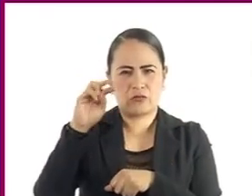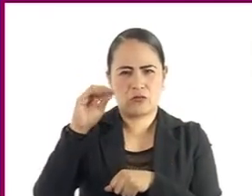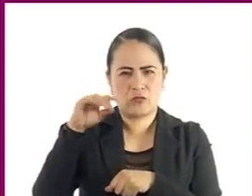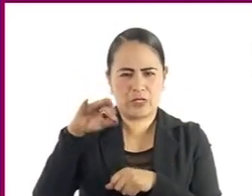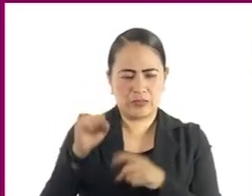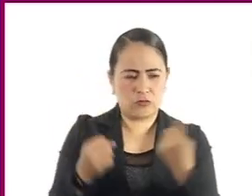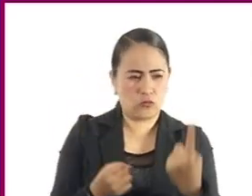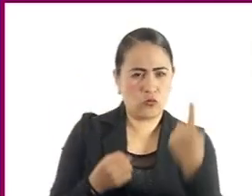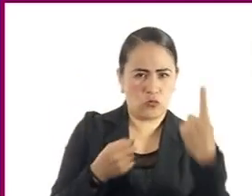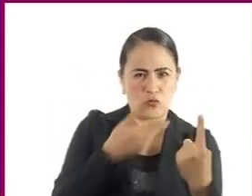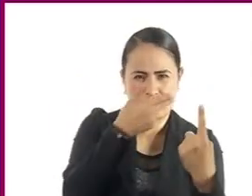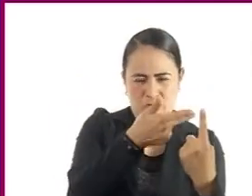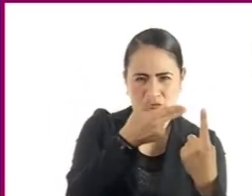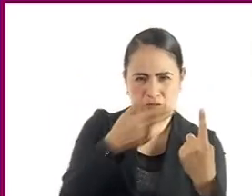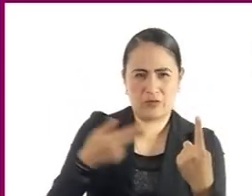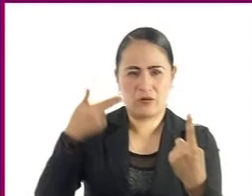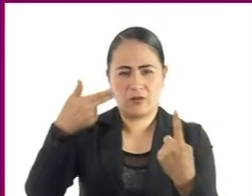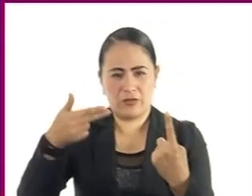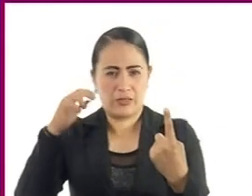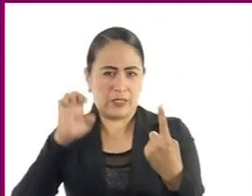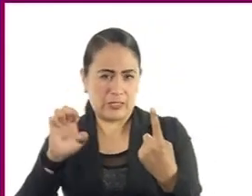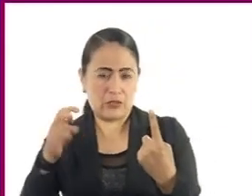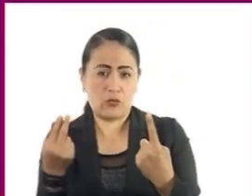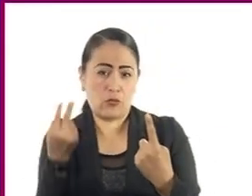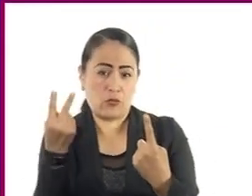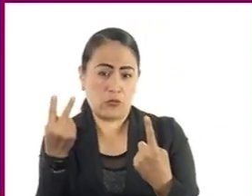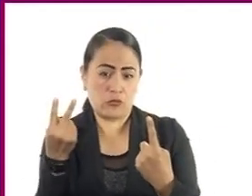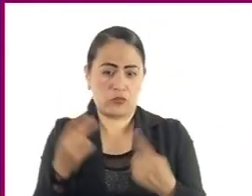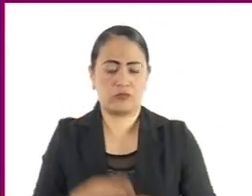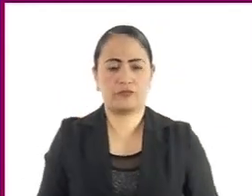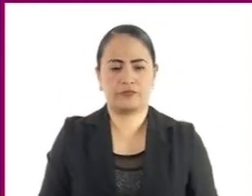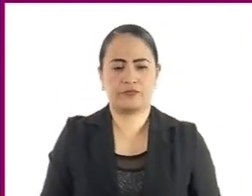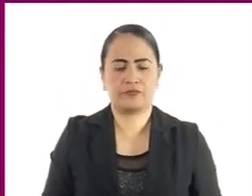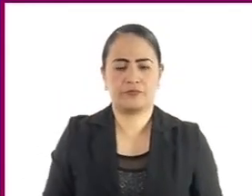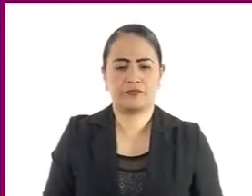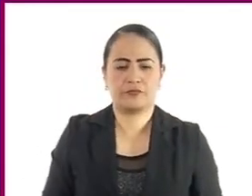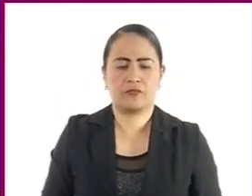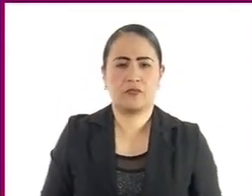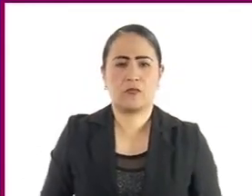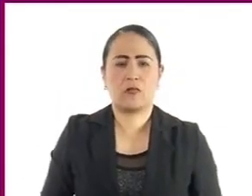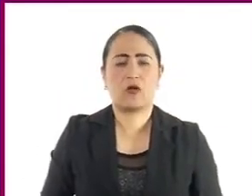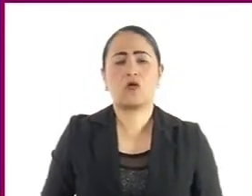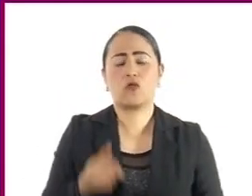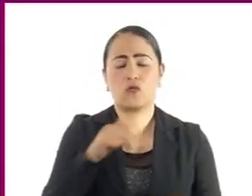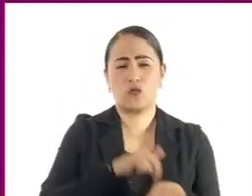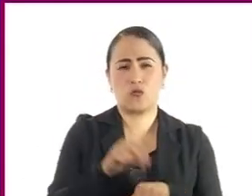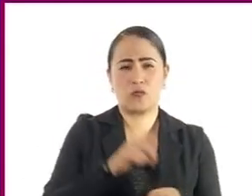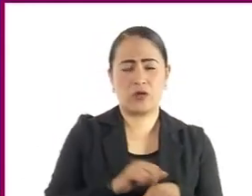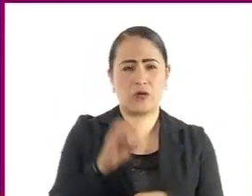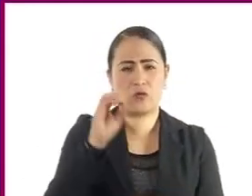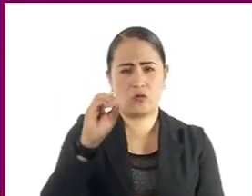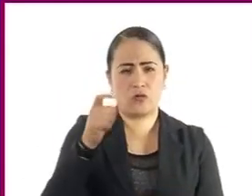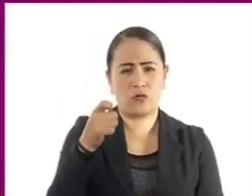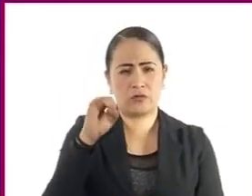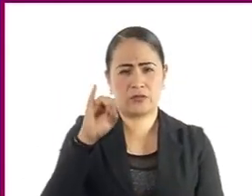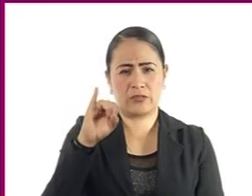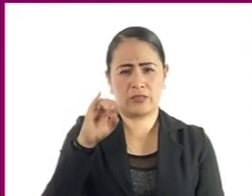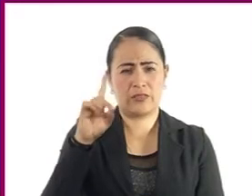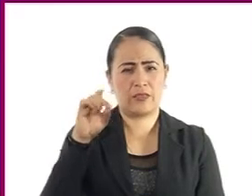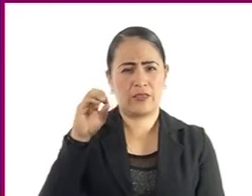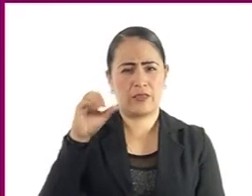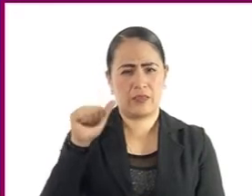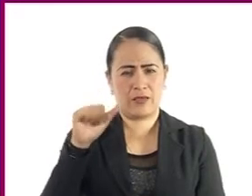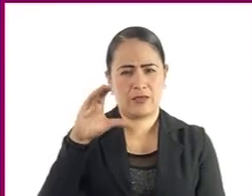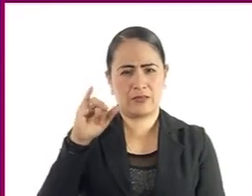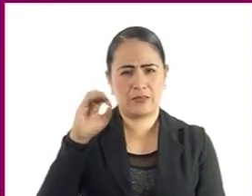el helio tiene dos. Además, en esta página dice que no solo influye su número de oxidación, sino también las diferencias